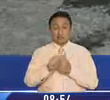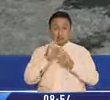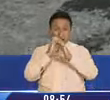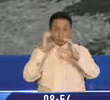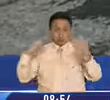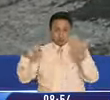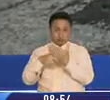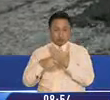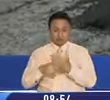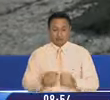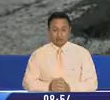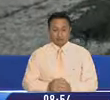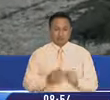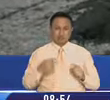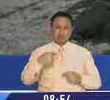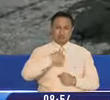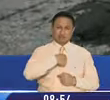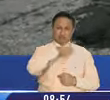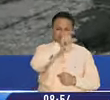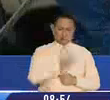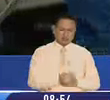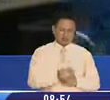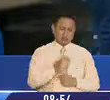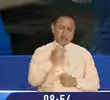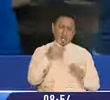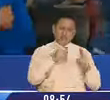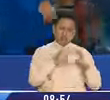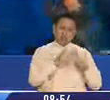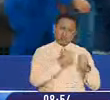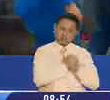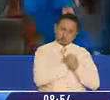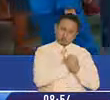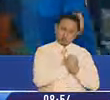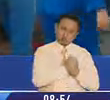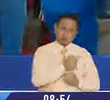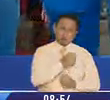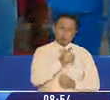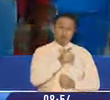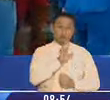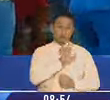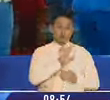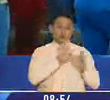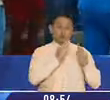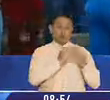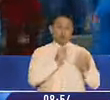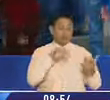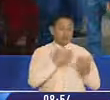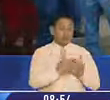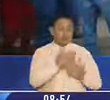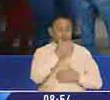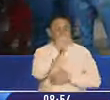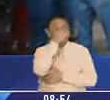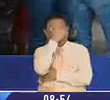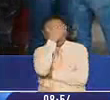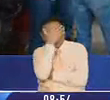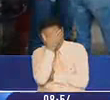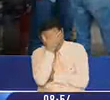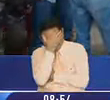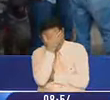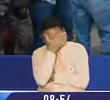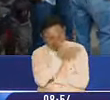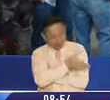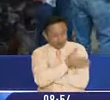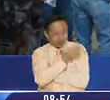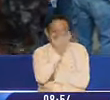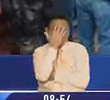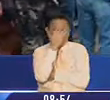La víctima, una persona muy conocida y querida. Familiares del occiso arribaron al lugar consternados. Se preguntaban por qué lo mataron,